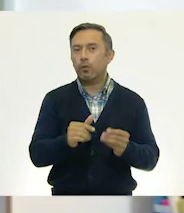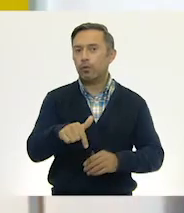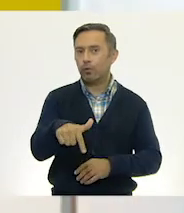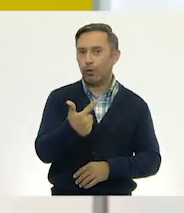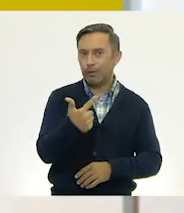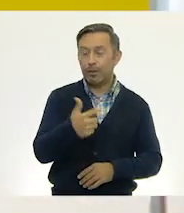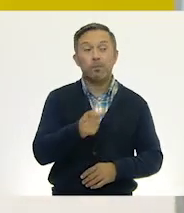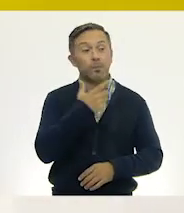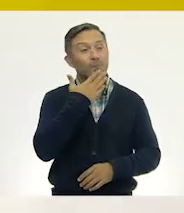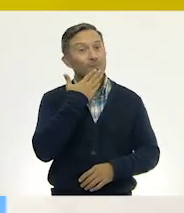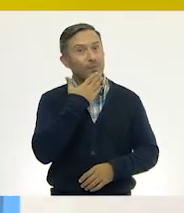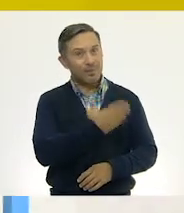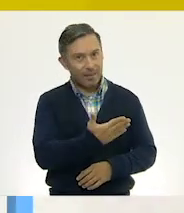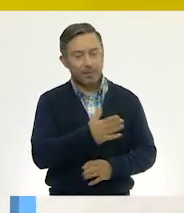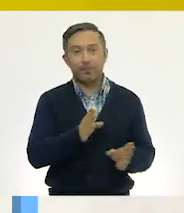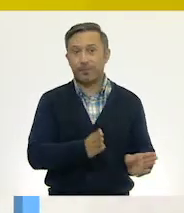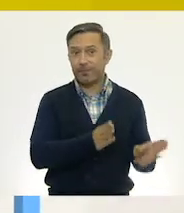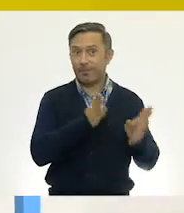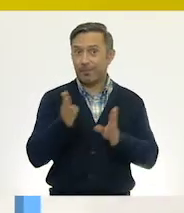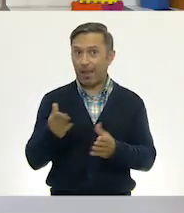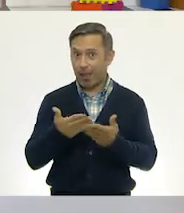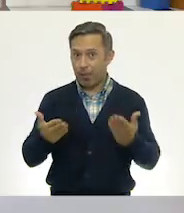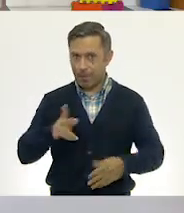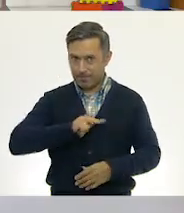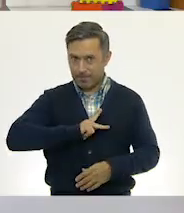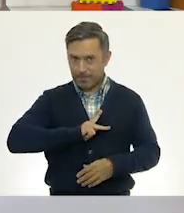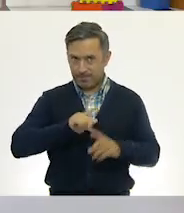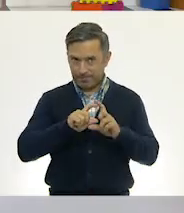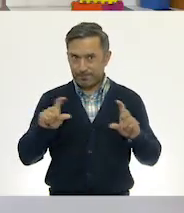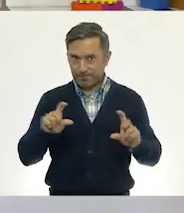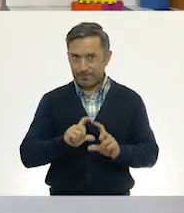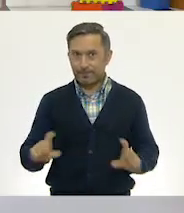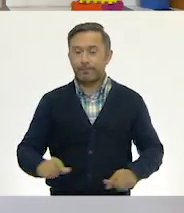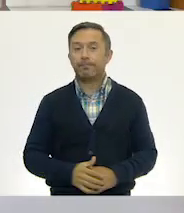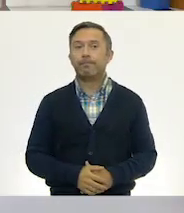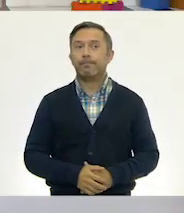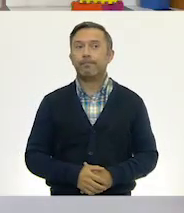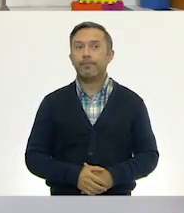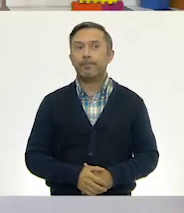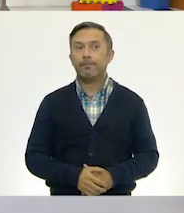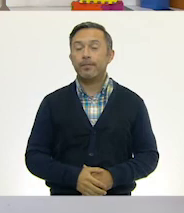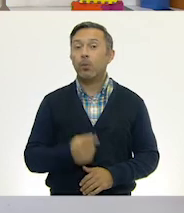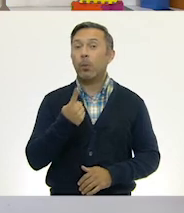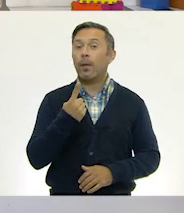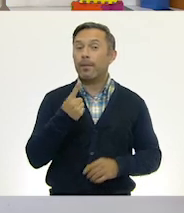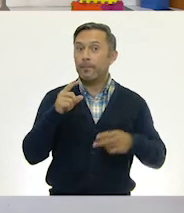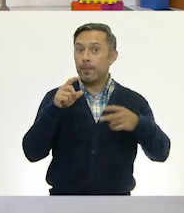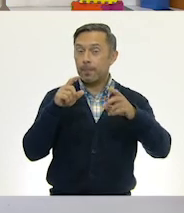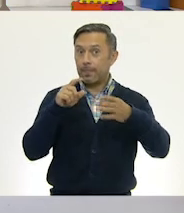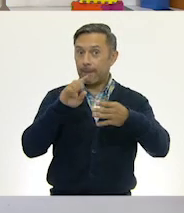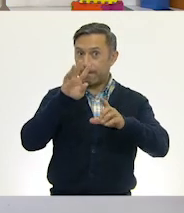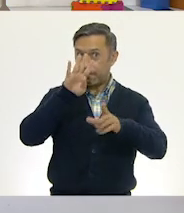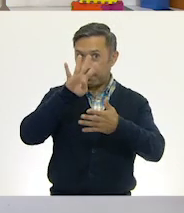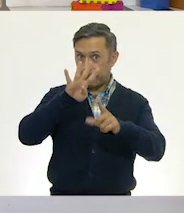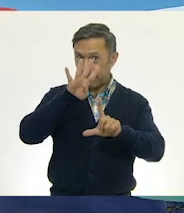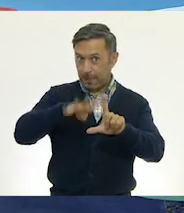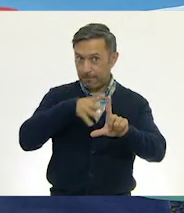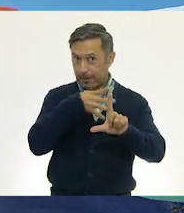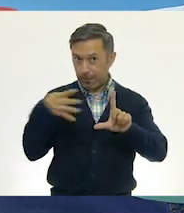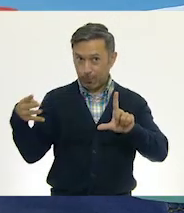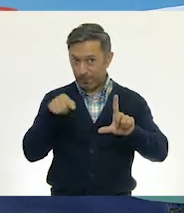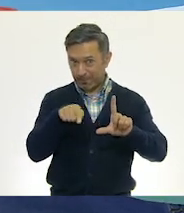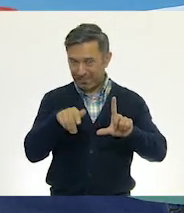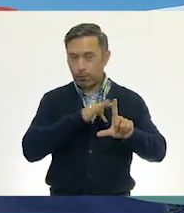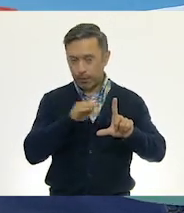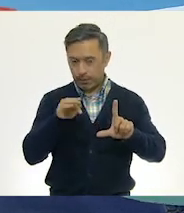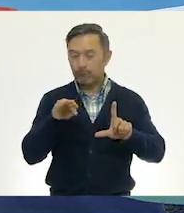Ahora vamos con el tuyo. Hacerlo con el mío. Entonces, yo tengo un tablero lleno. Recordemos que entonces